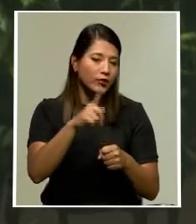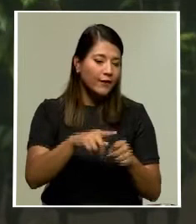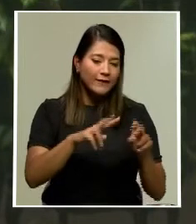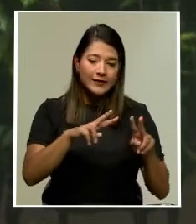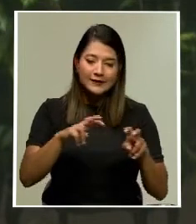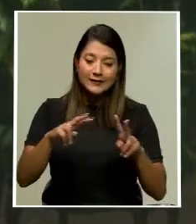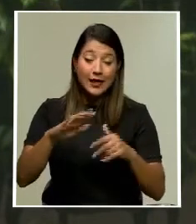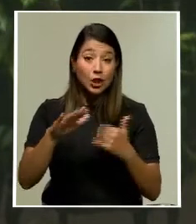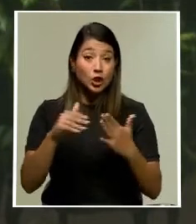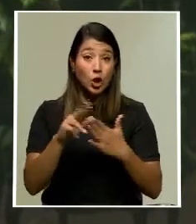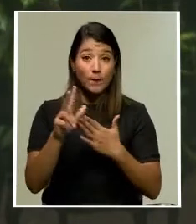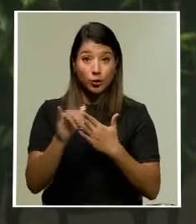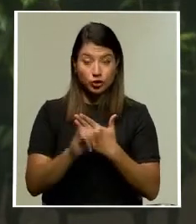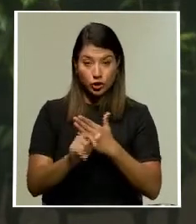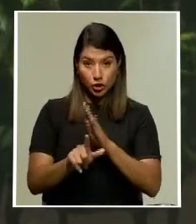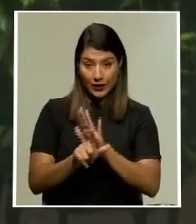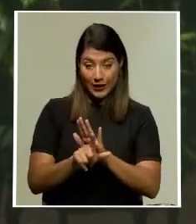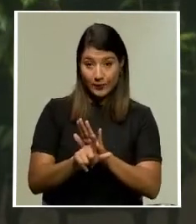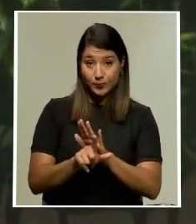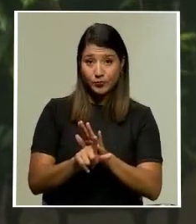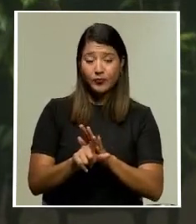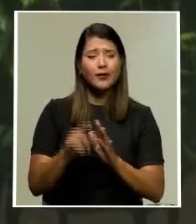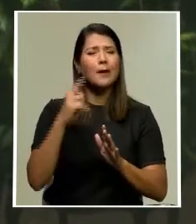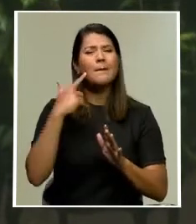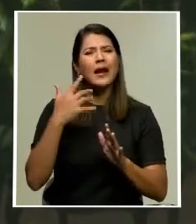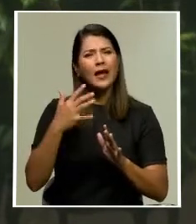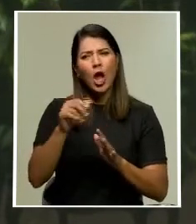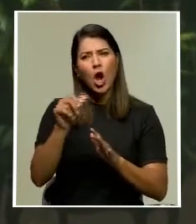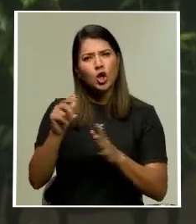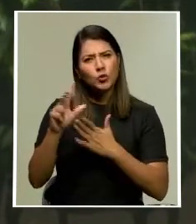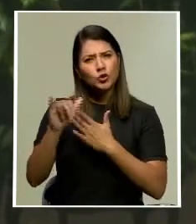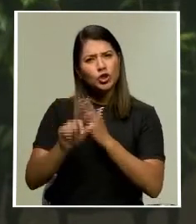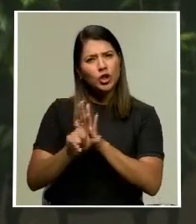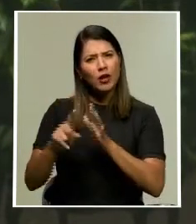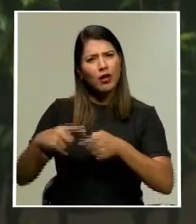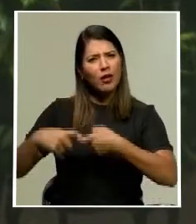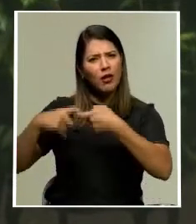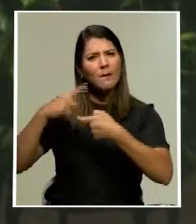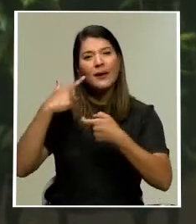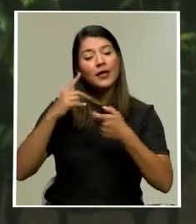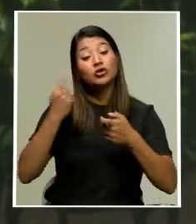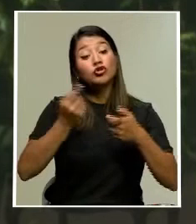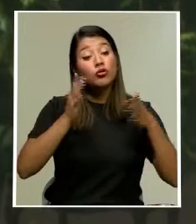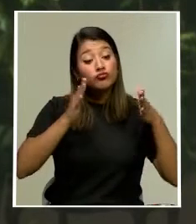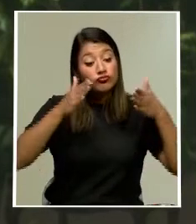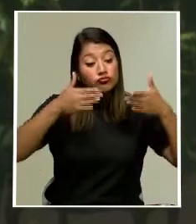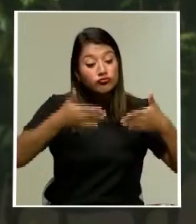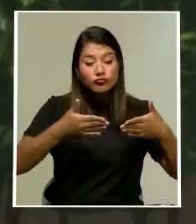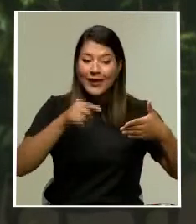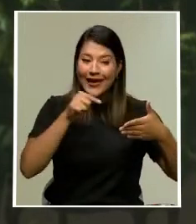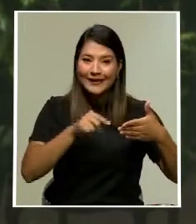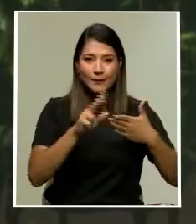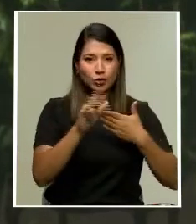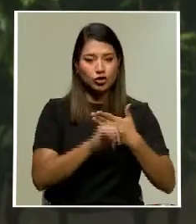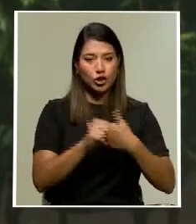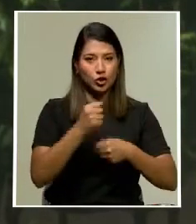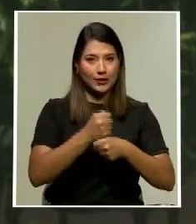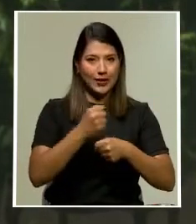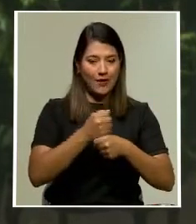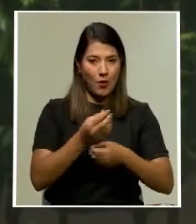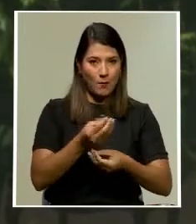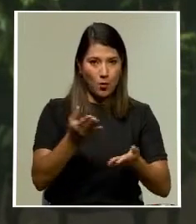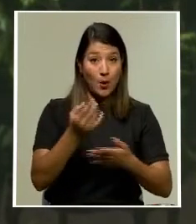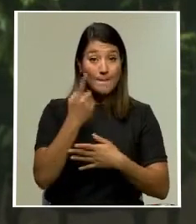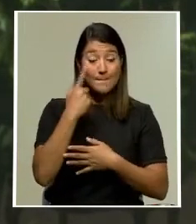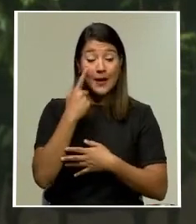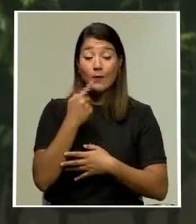Congreso, y lo hicieron para enfocarse solamente en el proyecto Ley Marco de Empleo Público. Veamos lo que decía